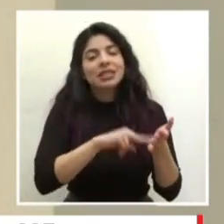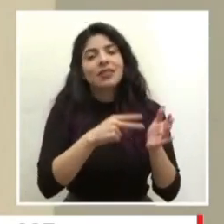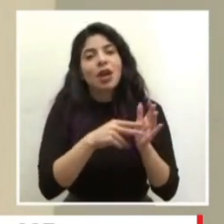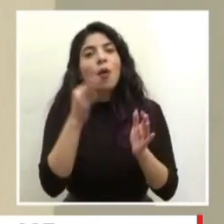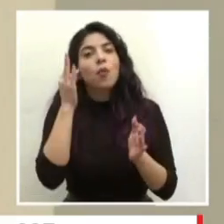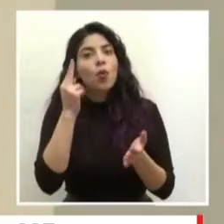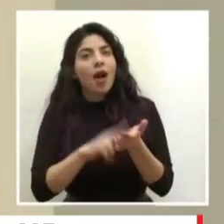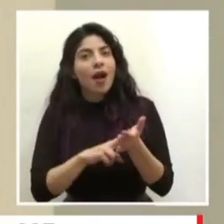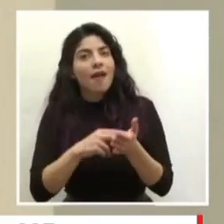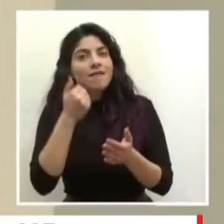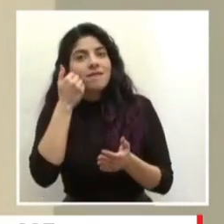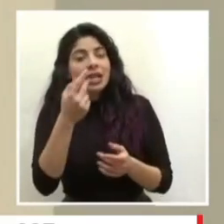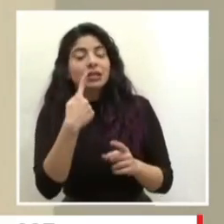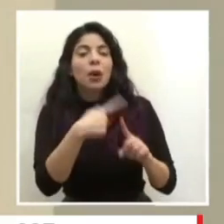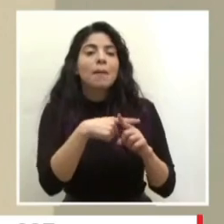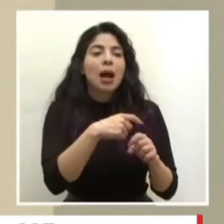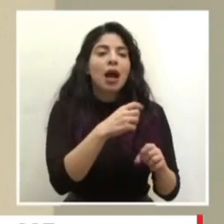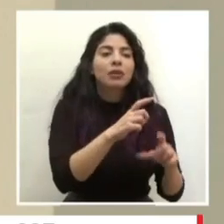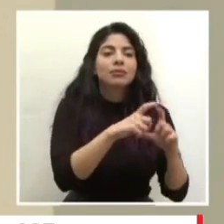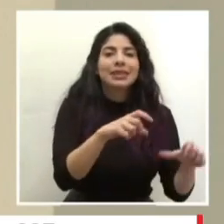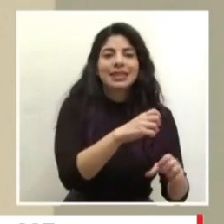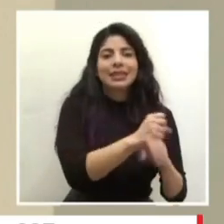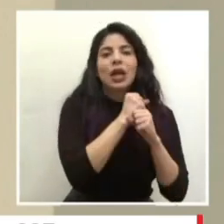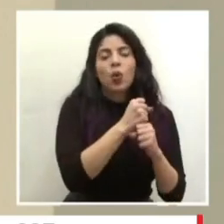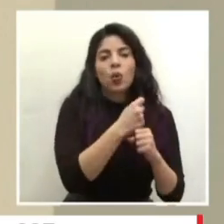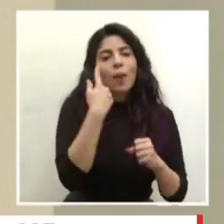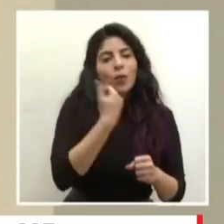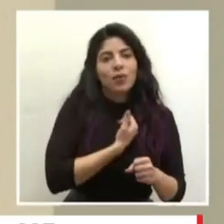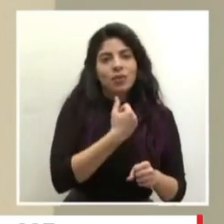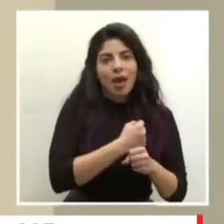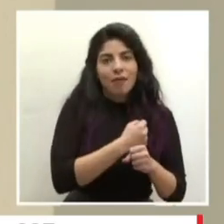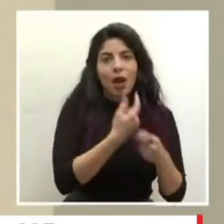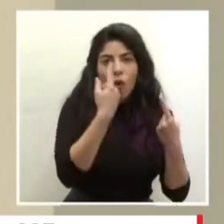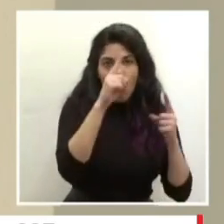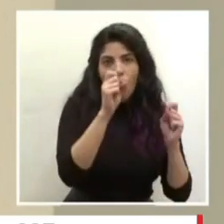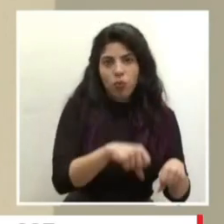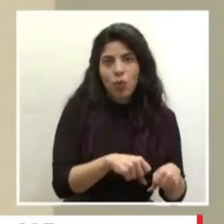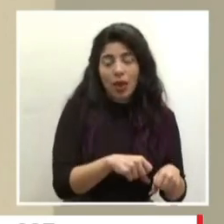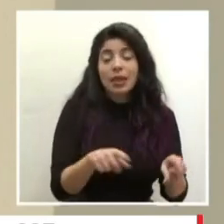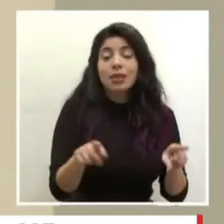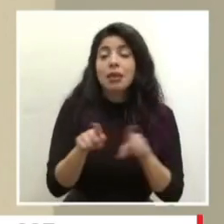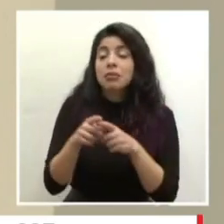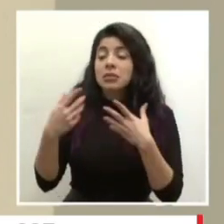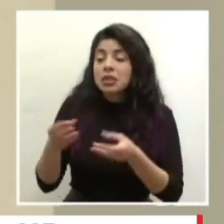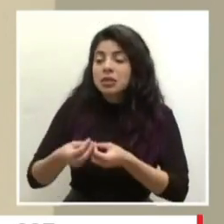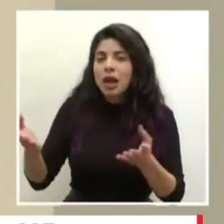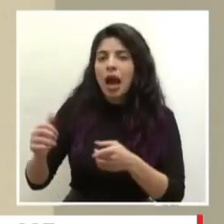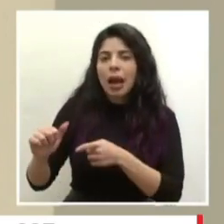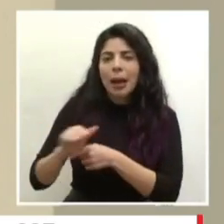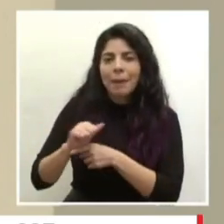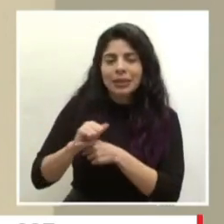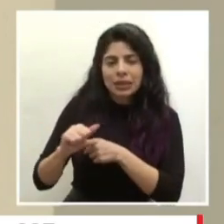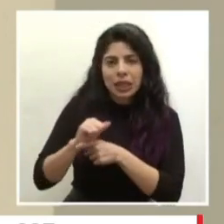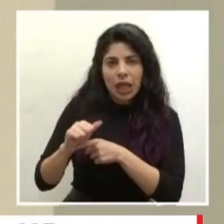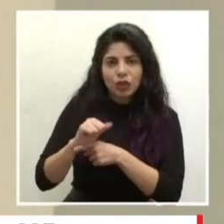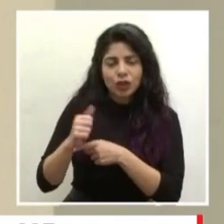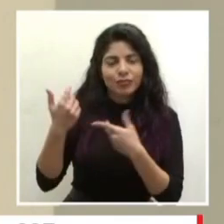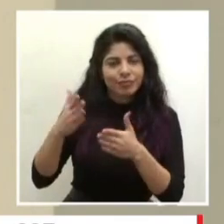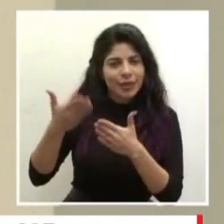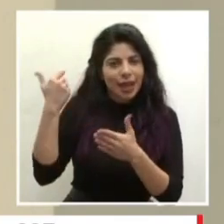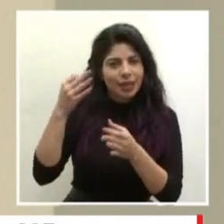mujeres, sino también para efectos del aseguramiento desde el autoempleo. También hemos puesto a disposición las capacitaciones que hemos